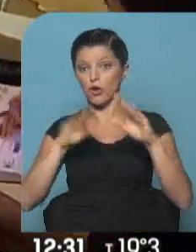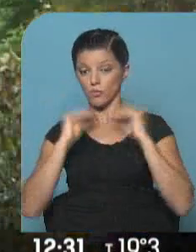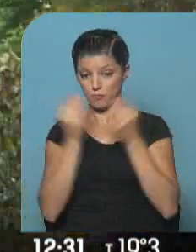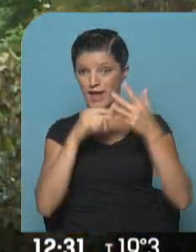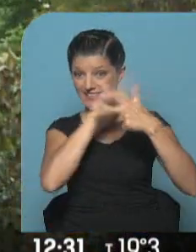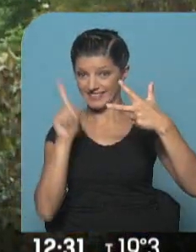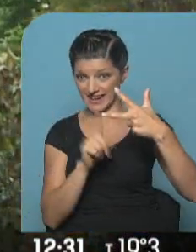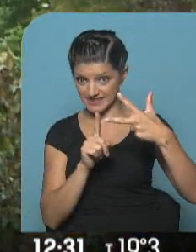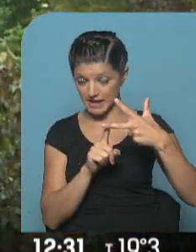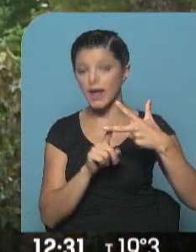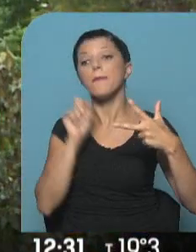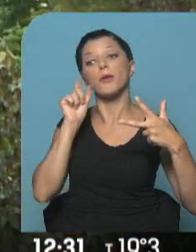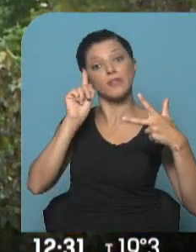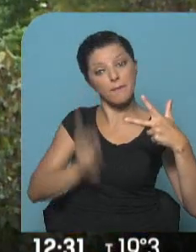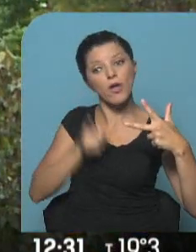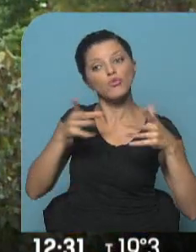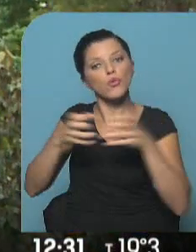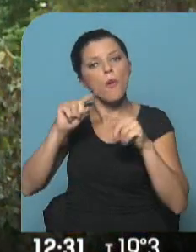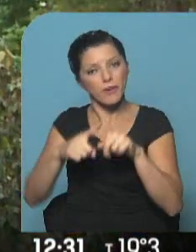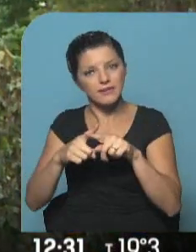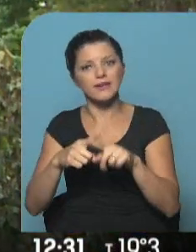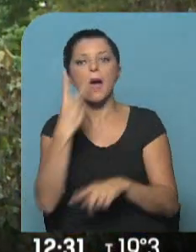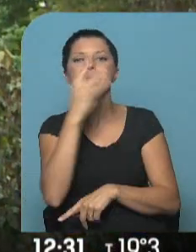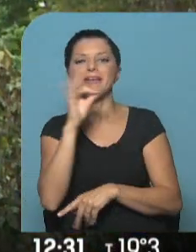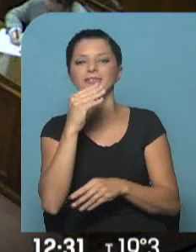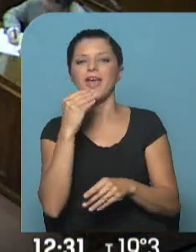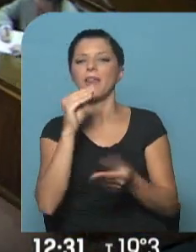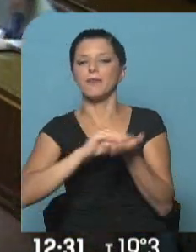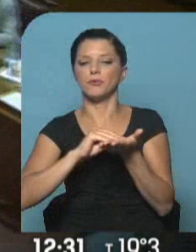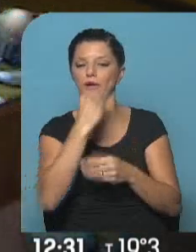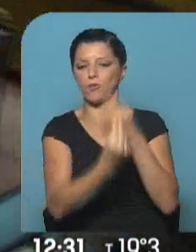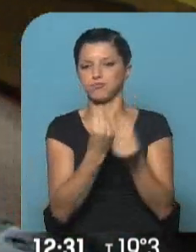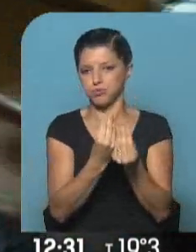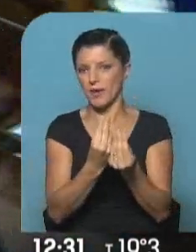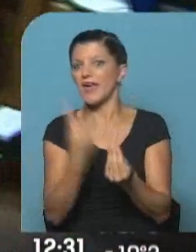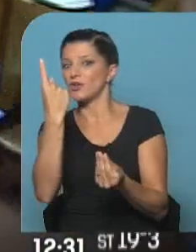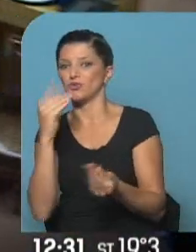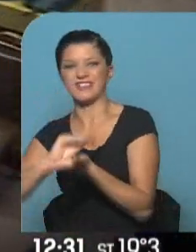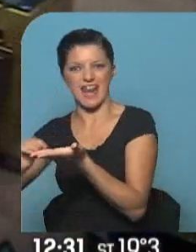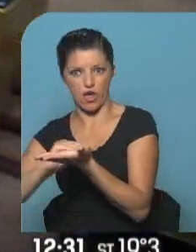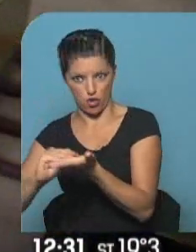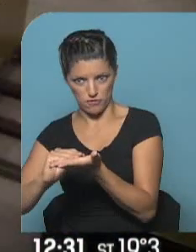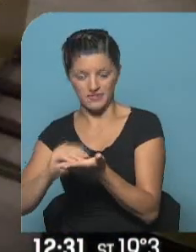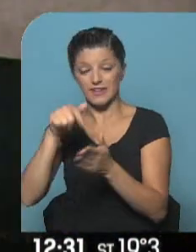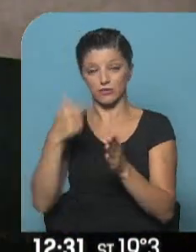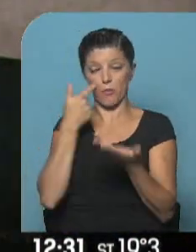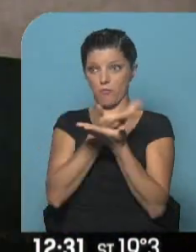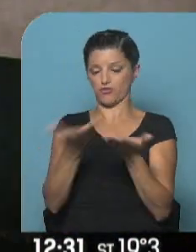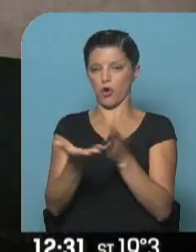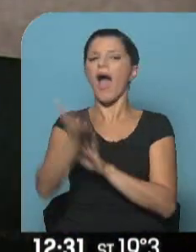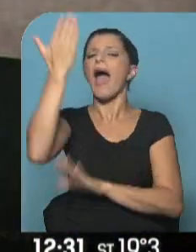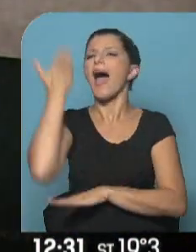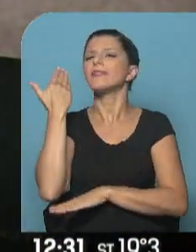agrupación se aseguró 20 diputados y un escaño en el Senado, marcando un giro en la estructura política chilena dominada por el